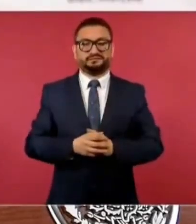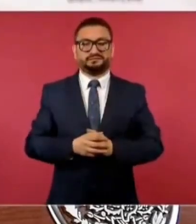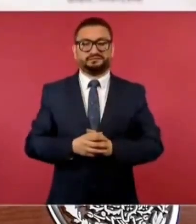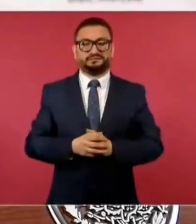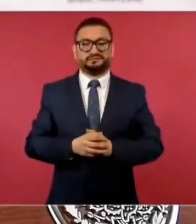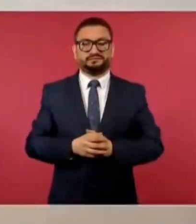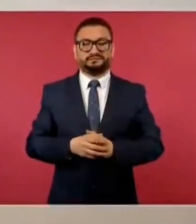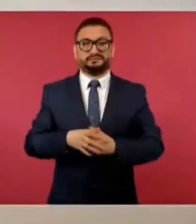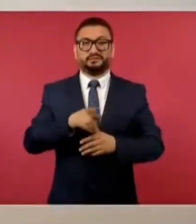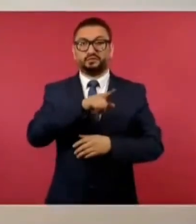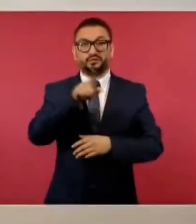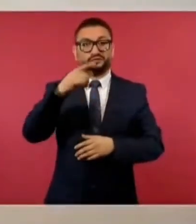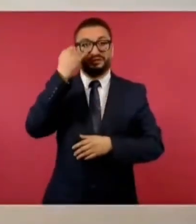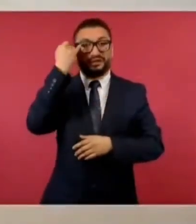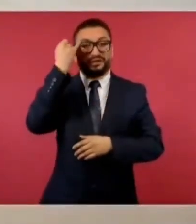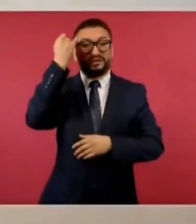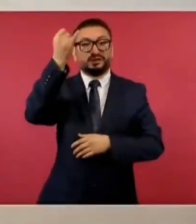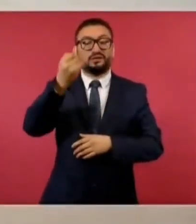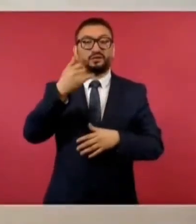Imagínense